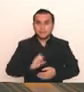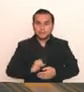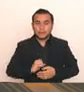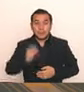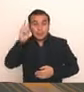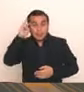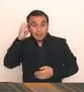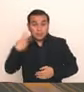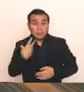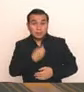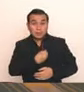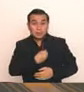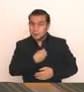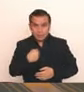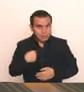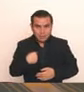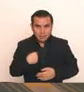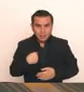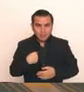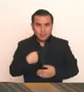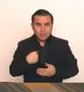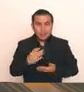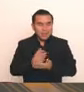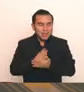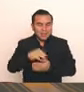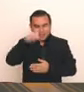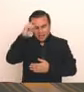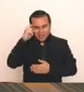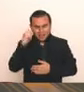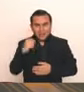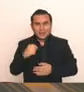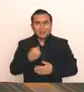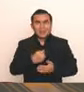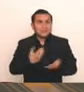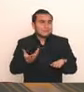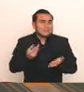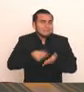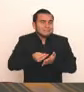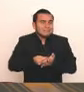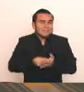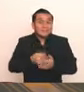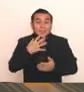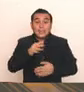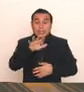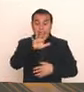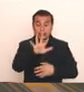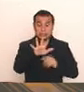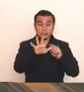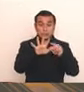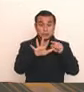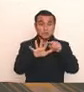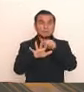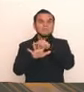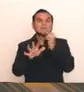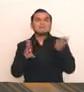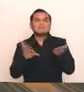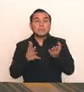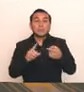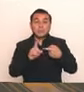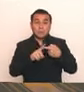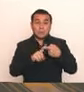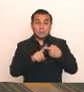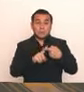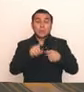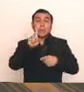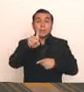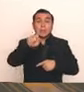dicen que no estamos trabajando por la economía aparte de todo esto tienen digamos cinco medidas económicas a la asamblea legislativa que son el silenciamiento